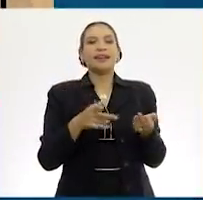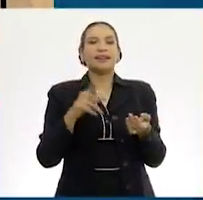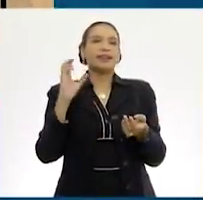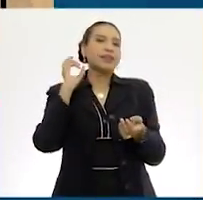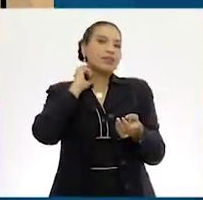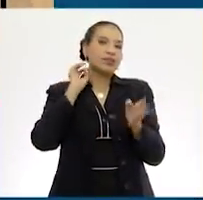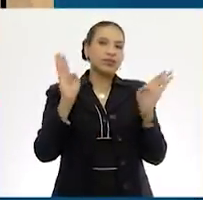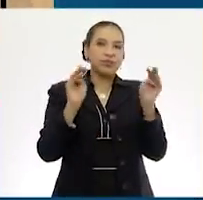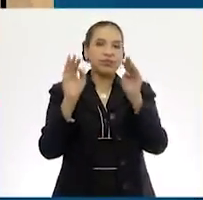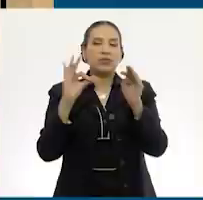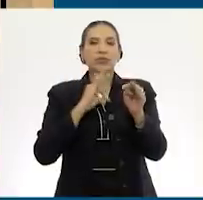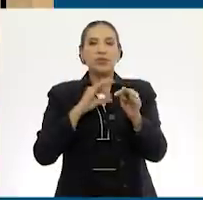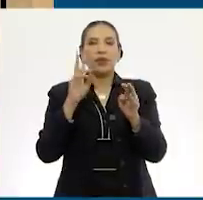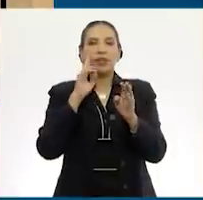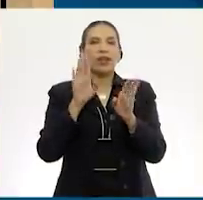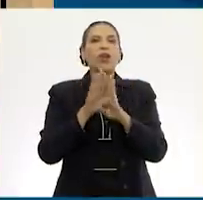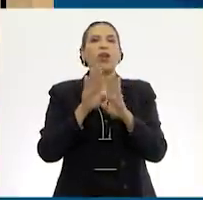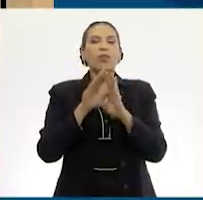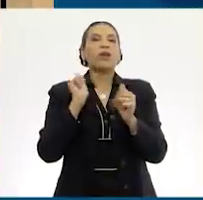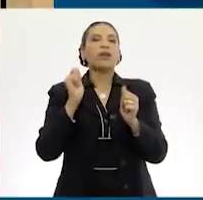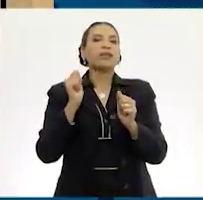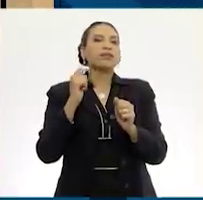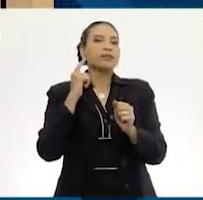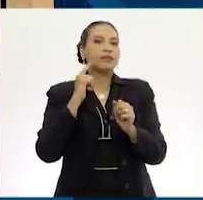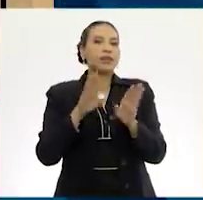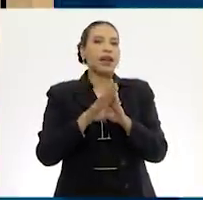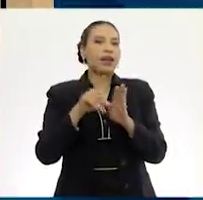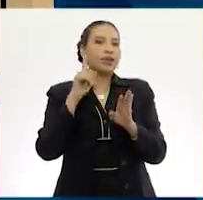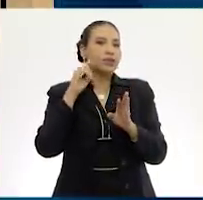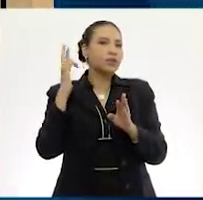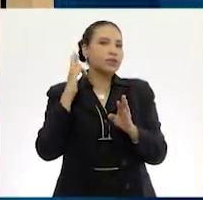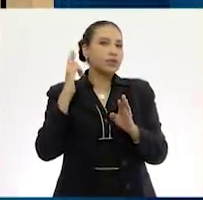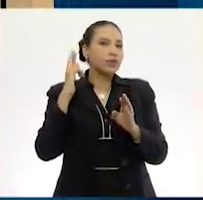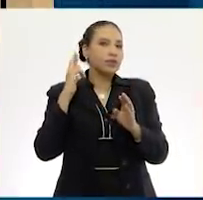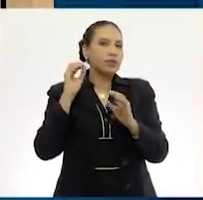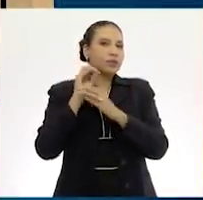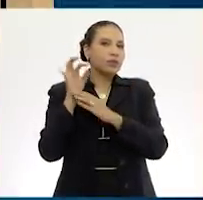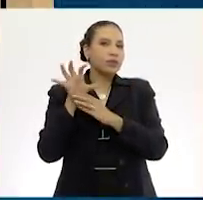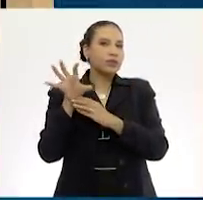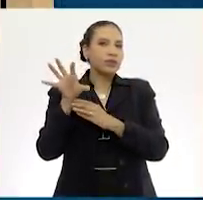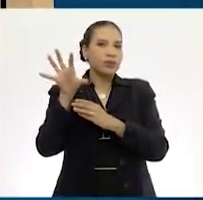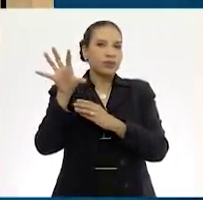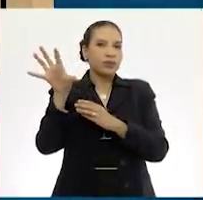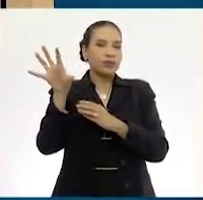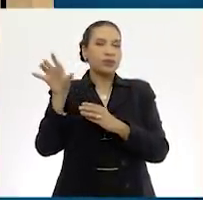la capacidad de orientarse mediante la emisión de ultrasonidos, lo cual se conoce como